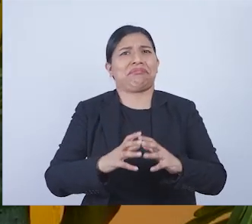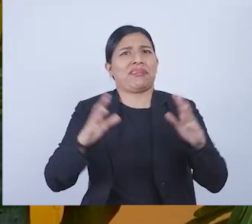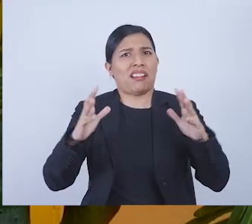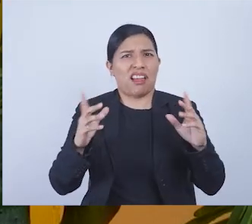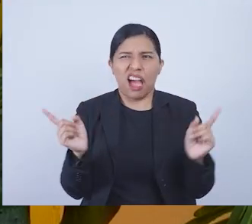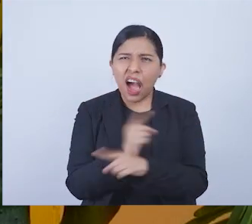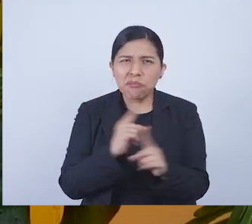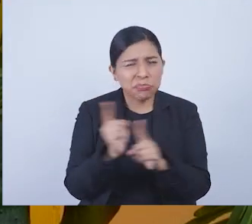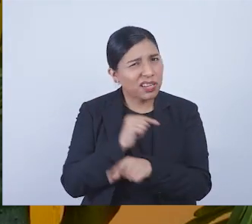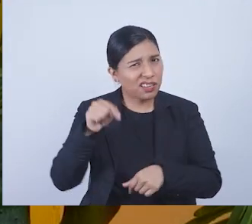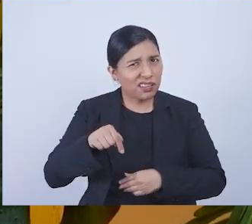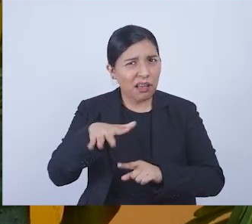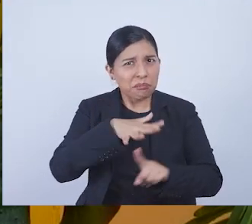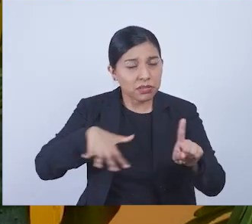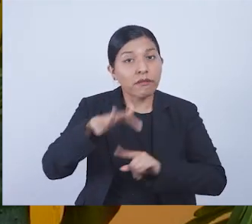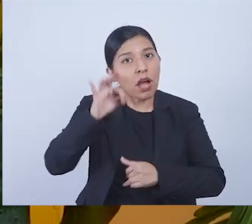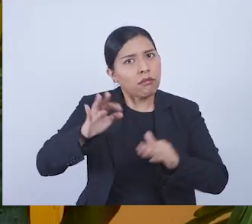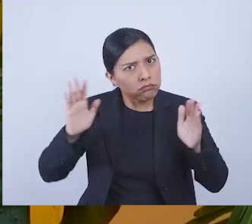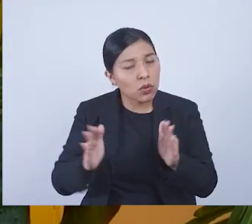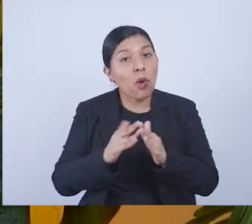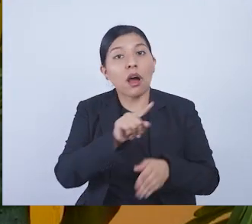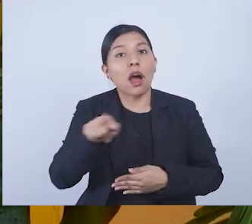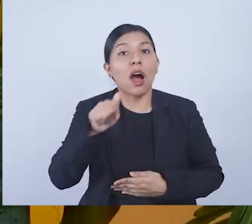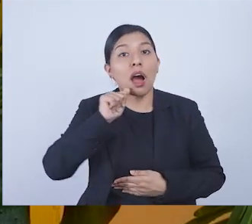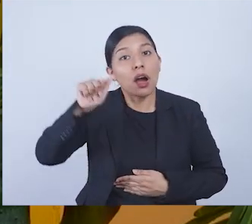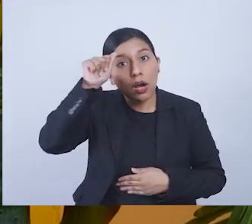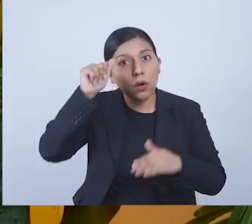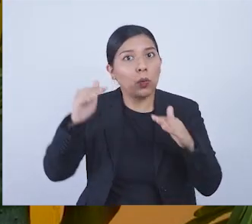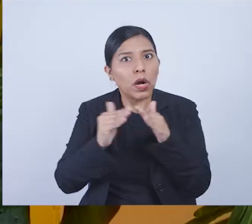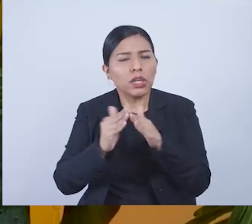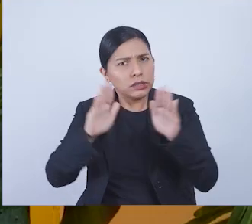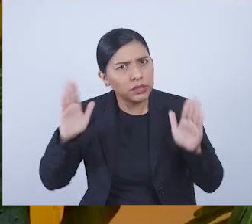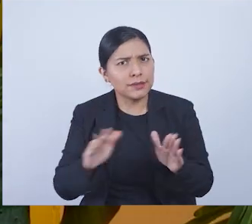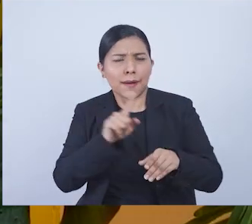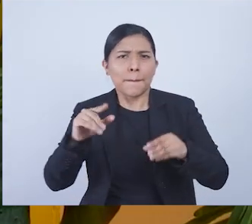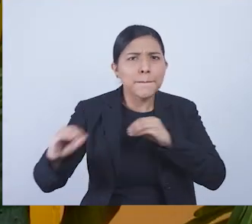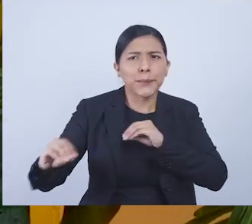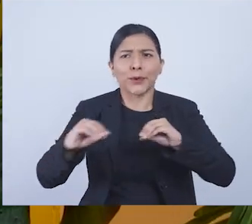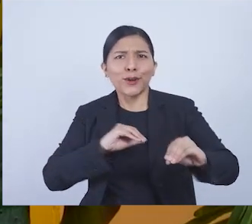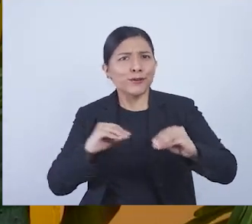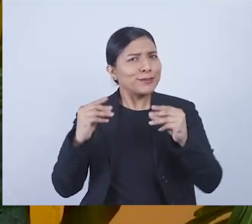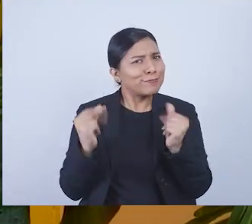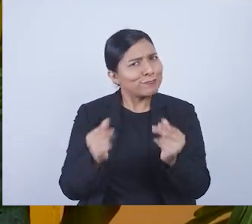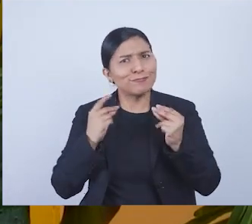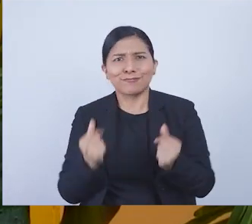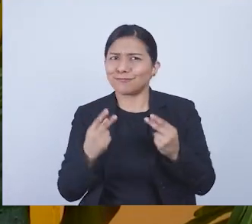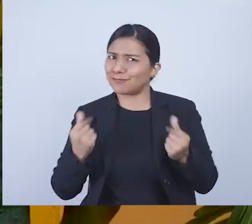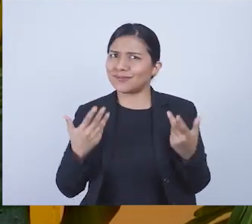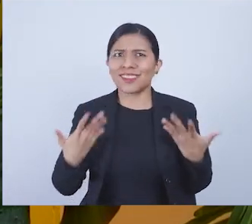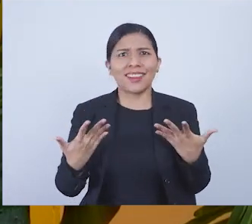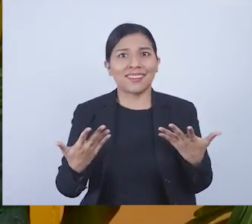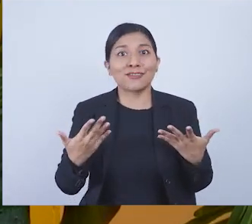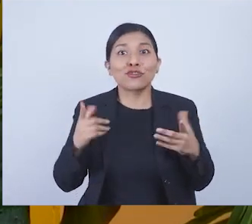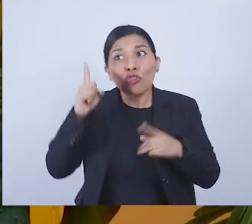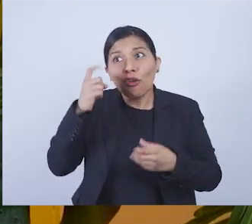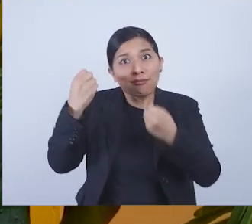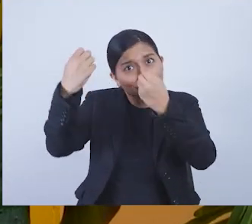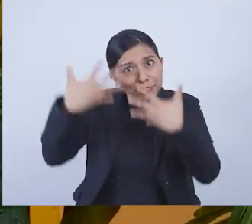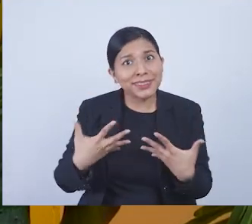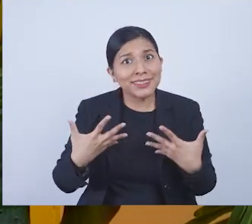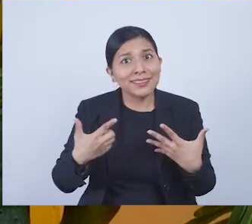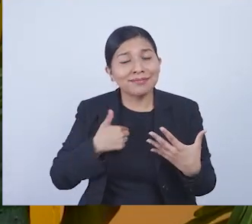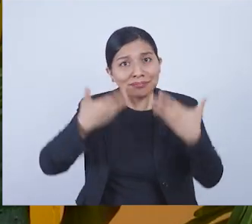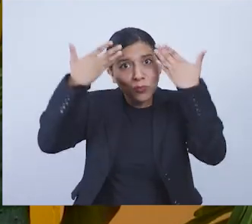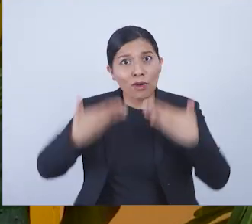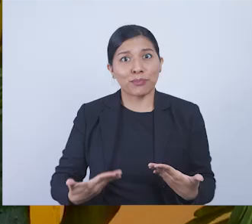trabajar con los adultos, incentivarlos a gozar del movimiento, a gozar de este regalo que Dios nos ha dado